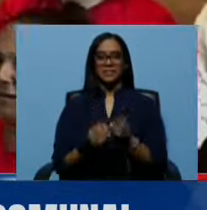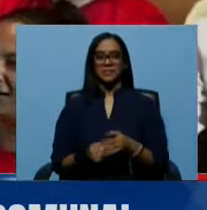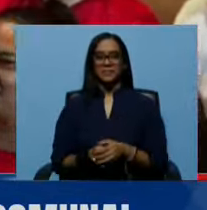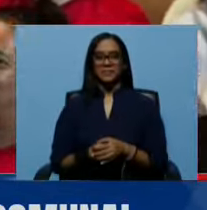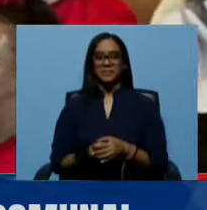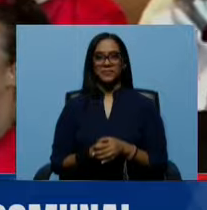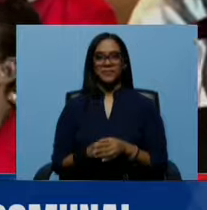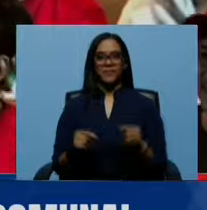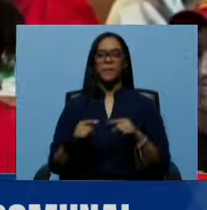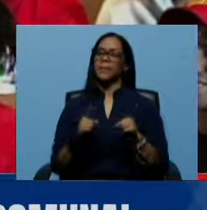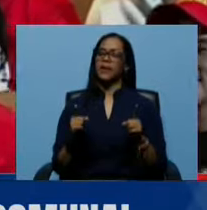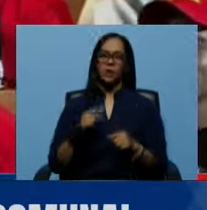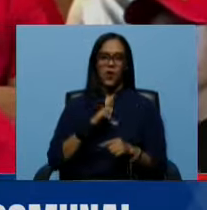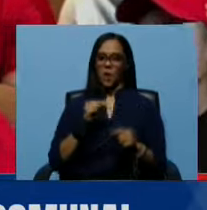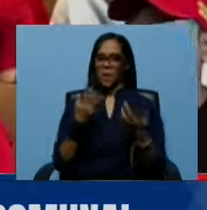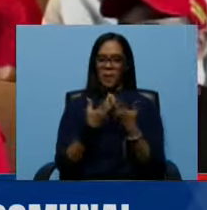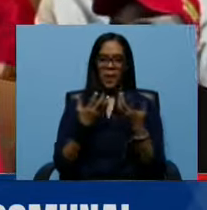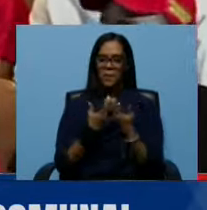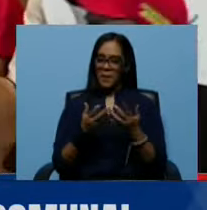Pero no nos vamos a pelear por eso, ¿verdad?